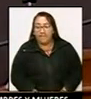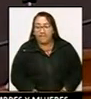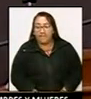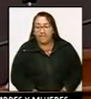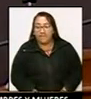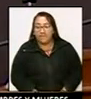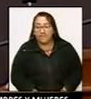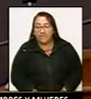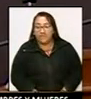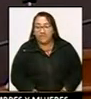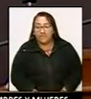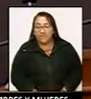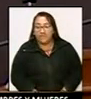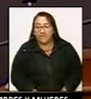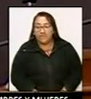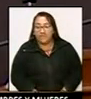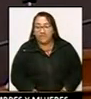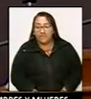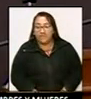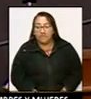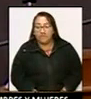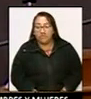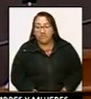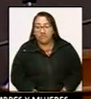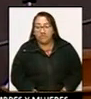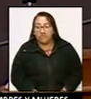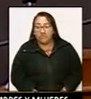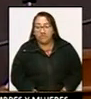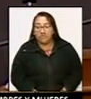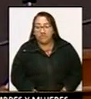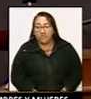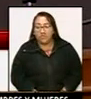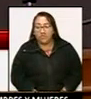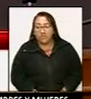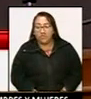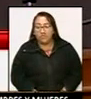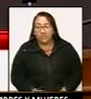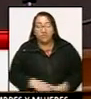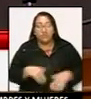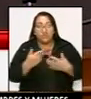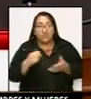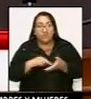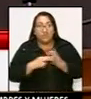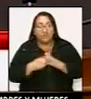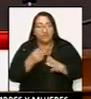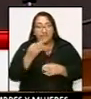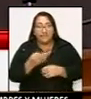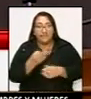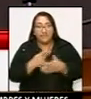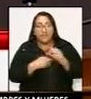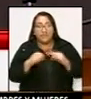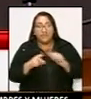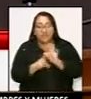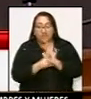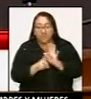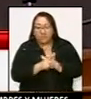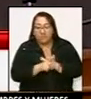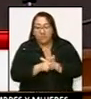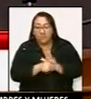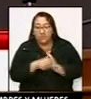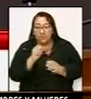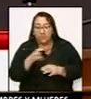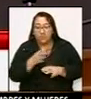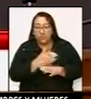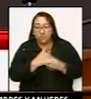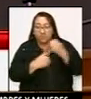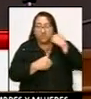Para que concluya, por favor. Gracias, presidente, para terminar. Para que así podamos lograr realmente que esta ley, que se dio con